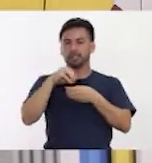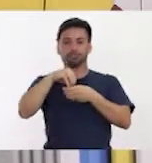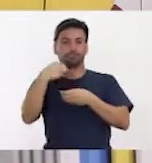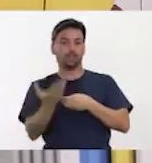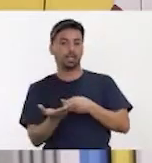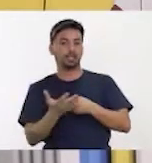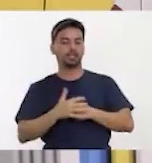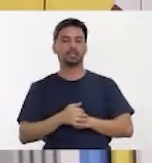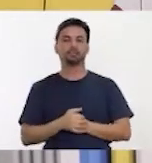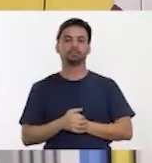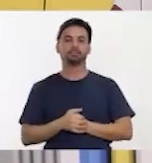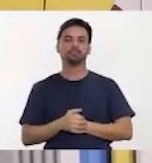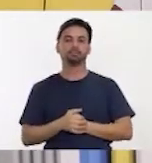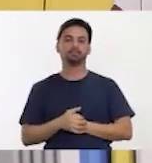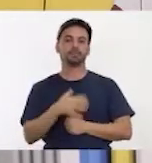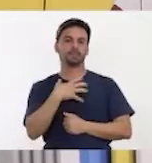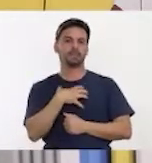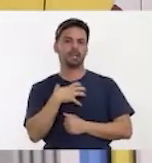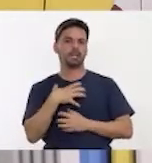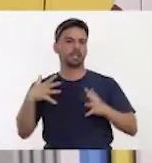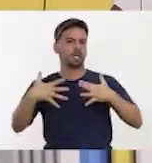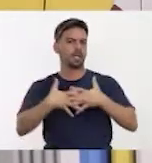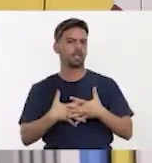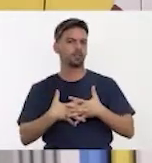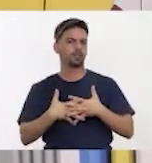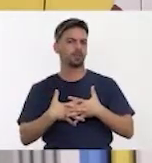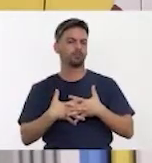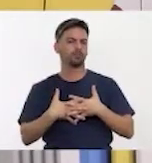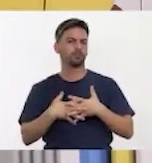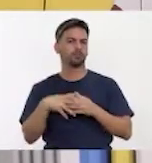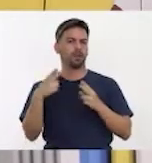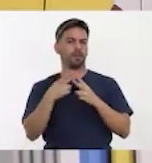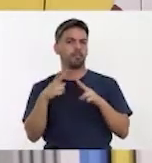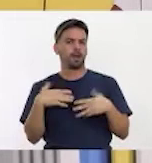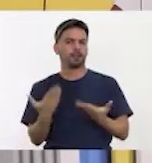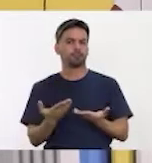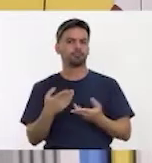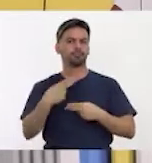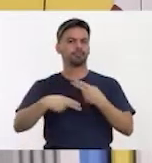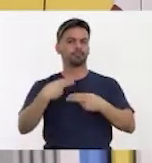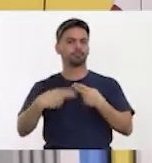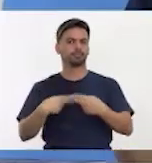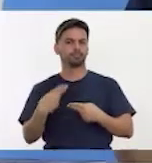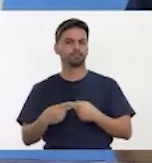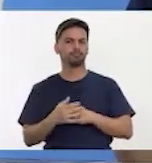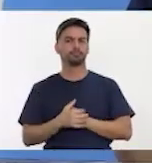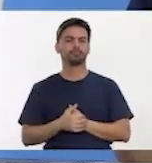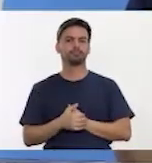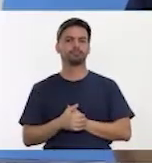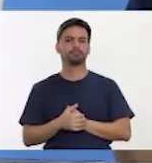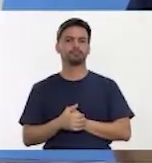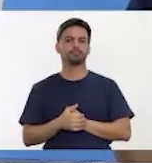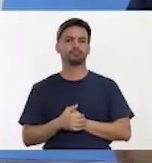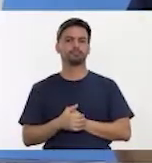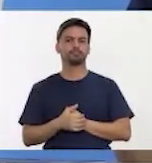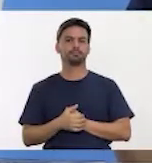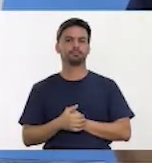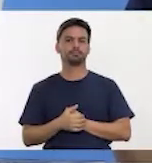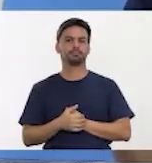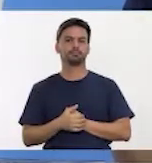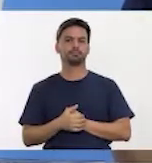las internas y externas, que se conjugan y actúan para que se produjera